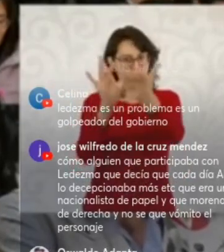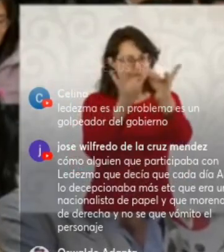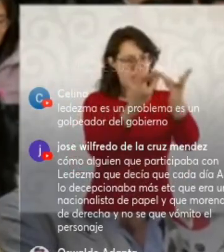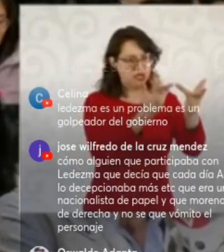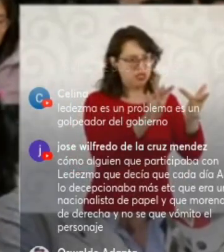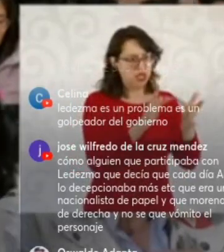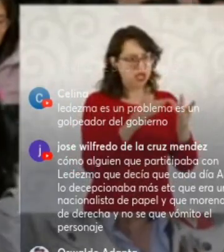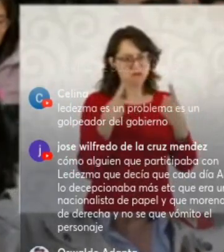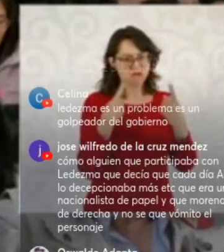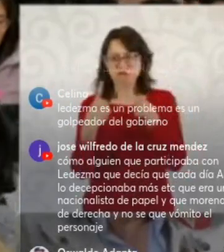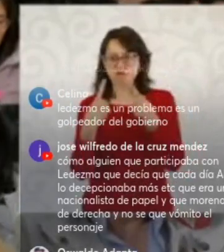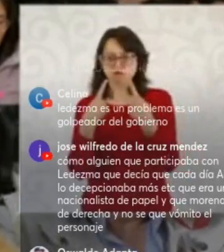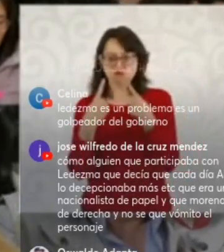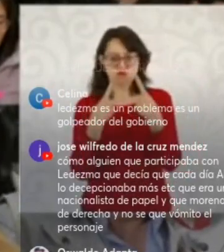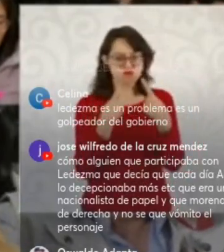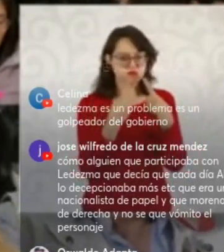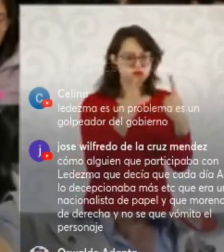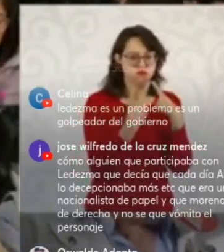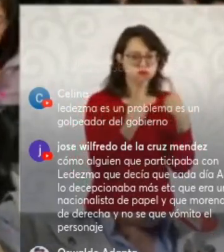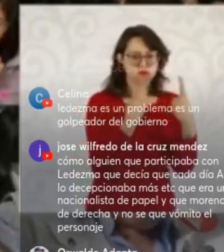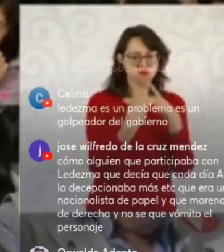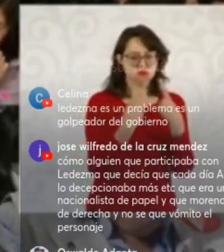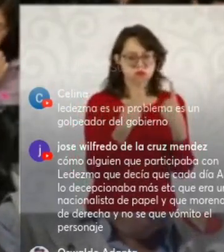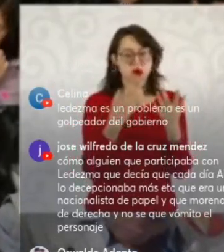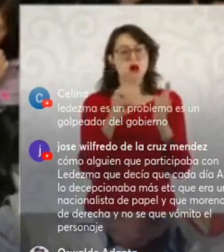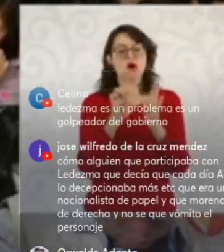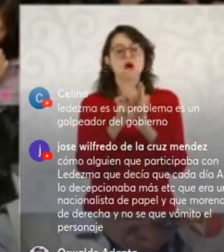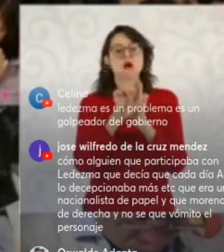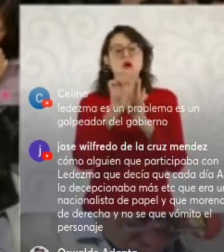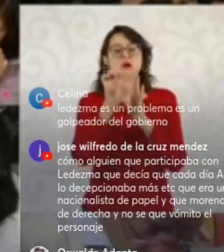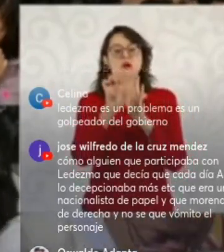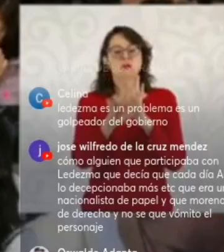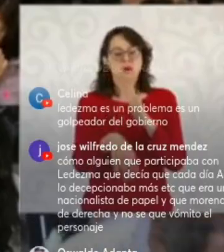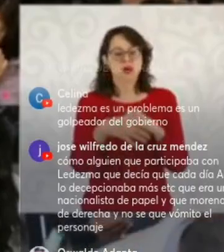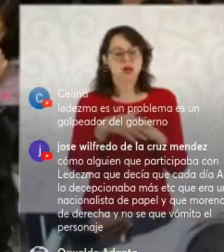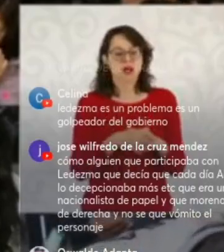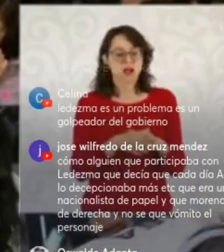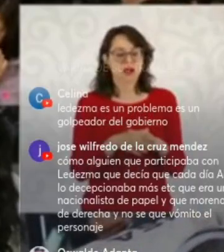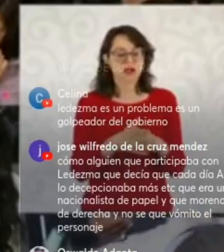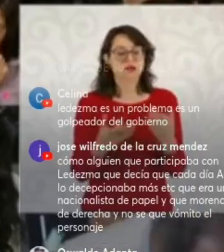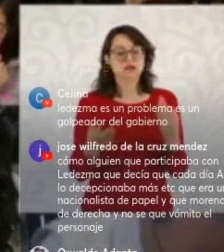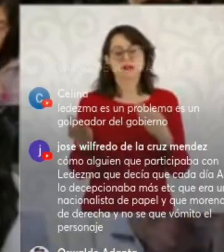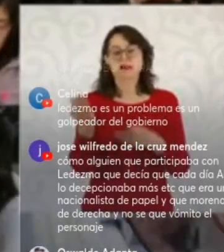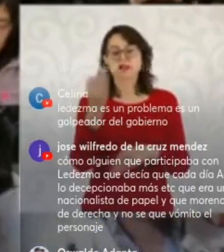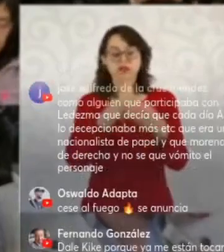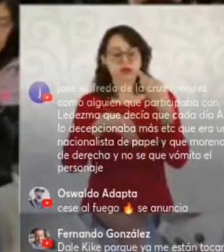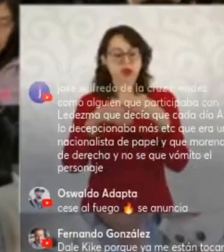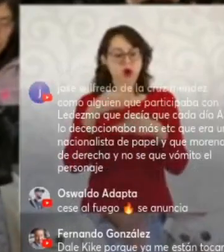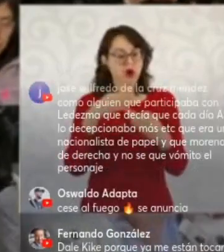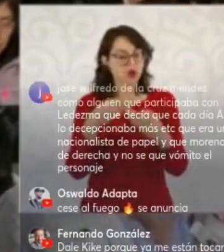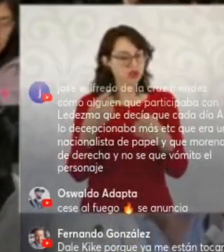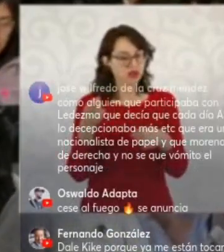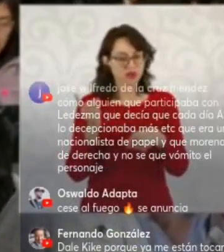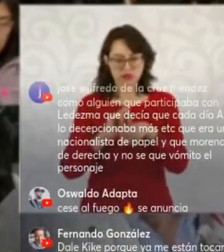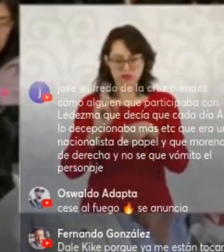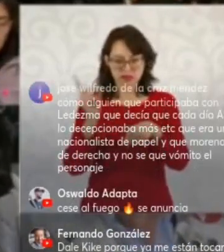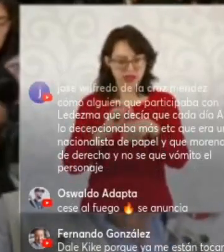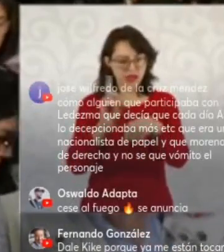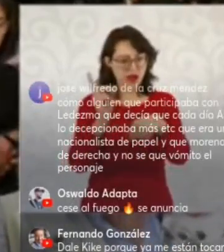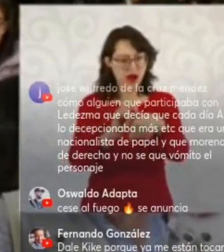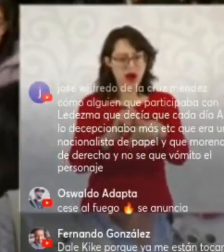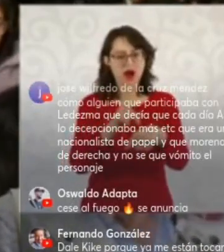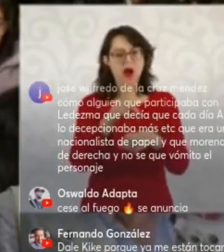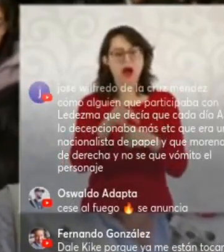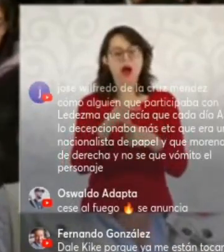que conforman esta industria. Por ejemplo, prácticamente todas las semanas hay comunicación